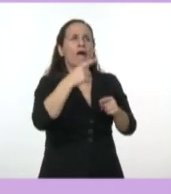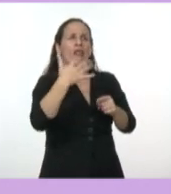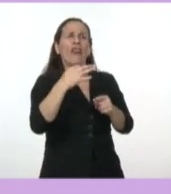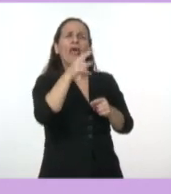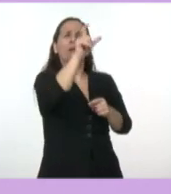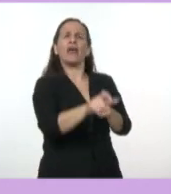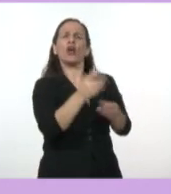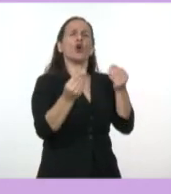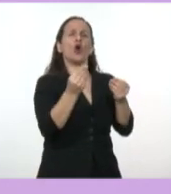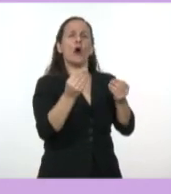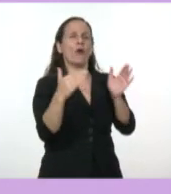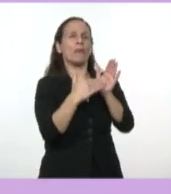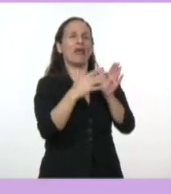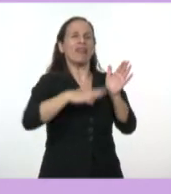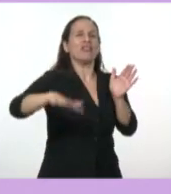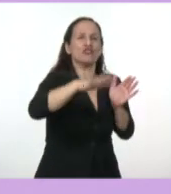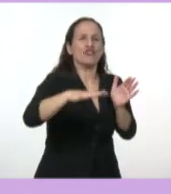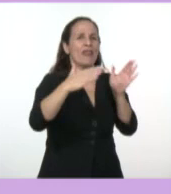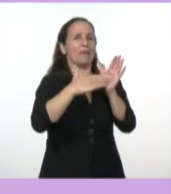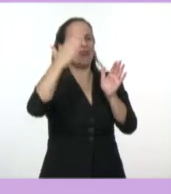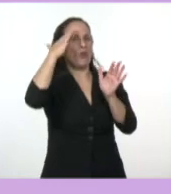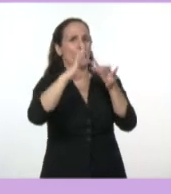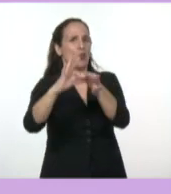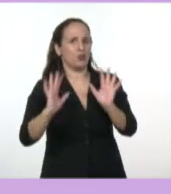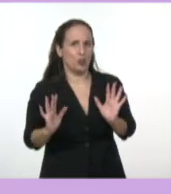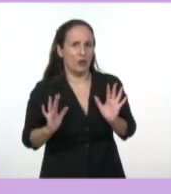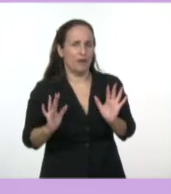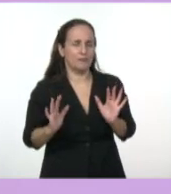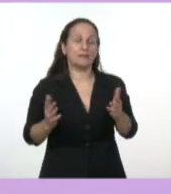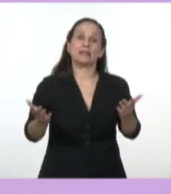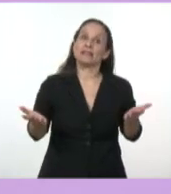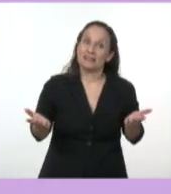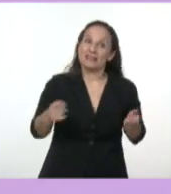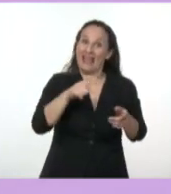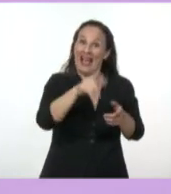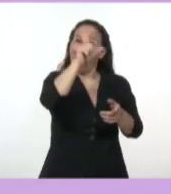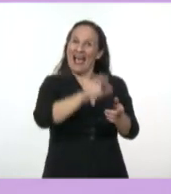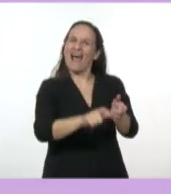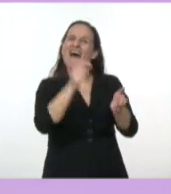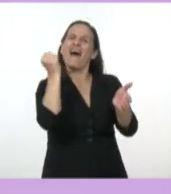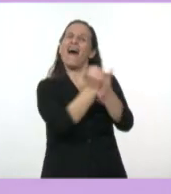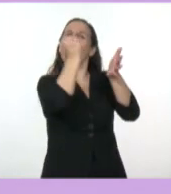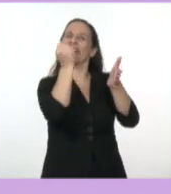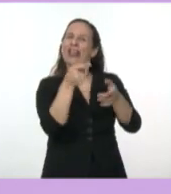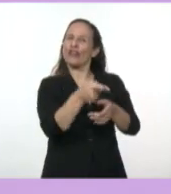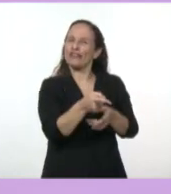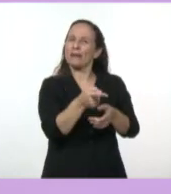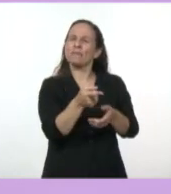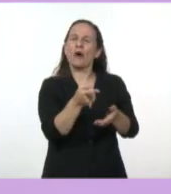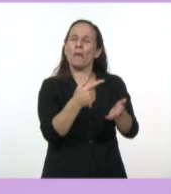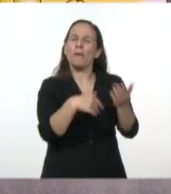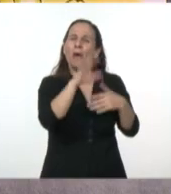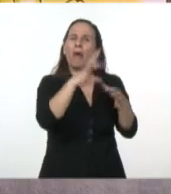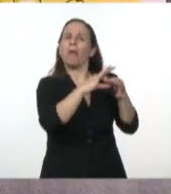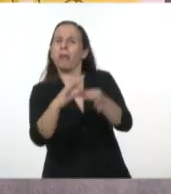una sociedad o cultura. En general, se construye estos estereotipos de los que estábamos hablando terminan muchas veces en violencia